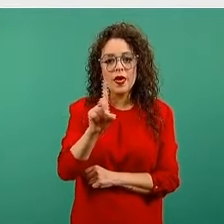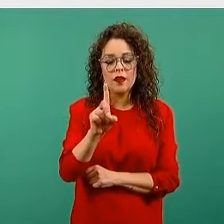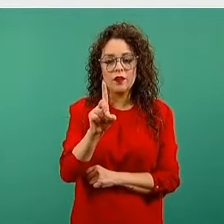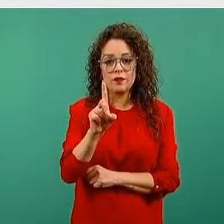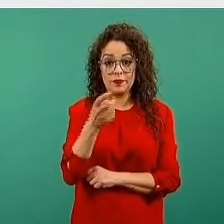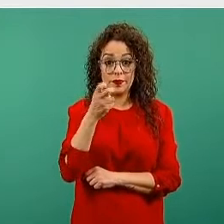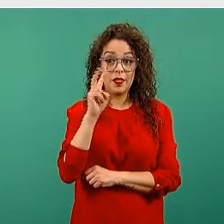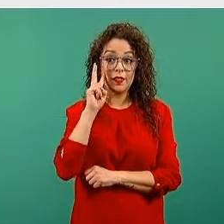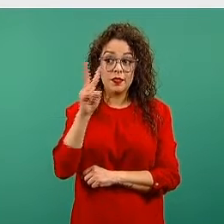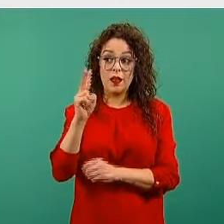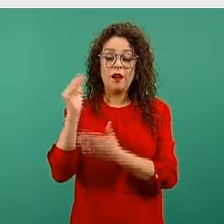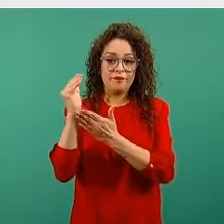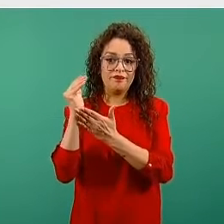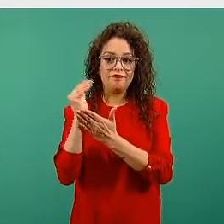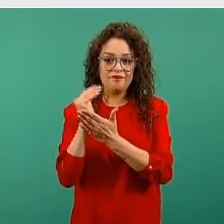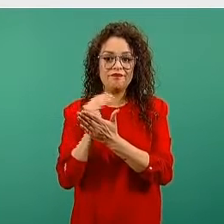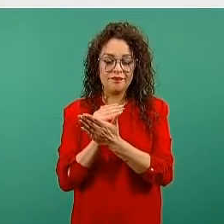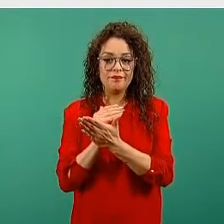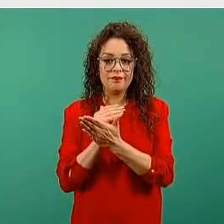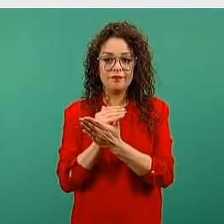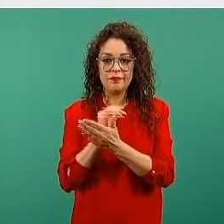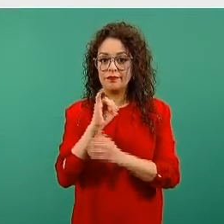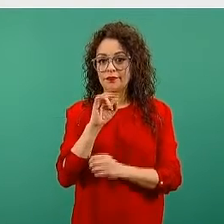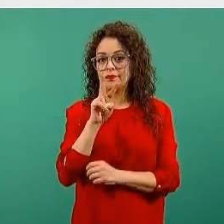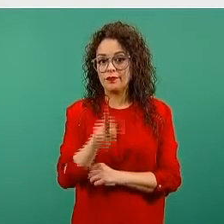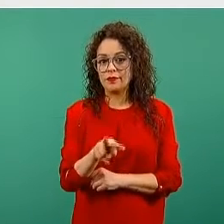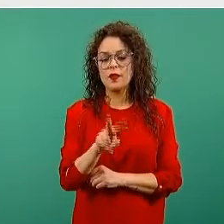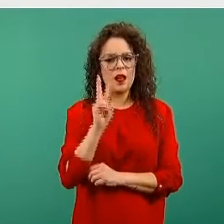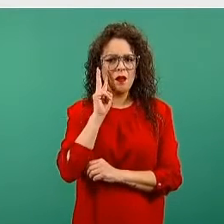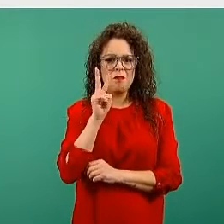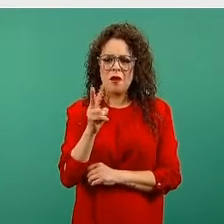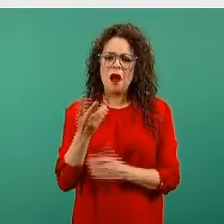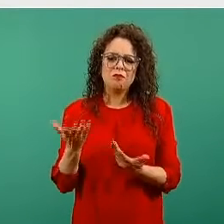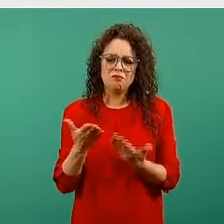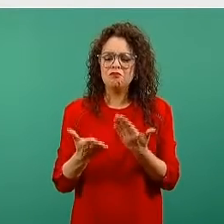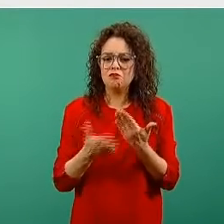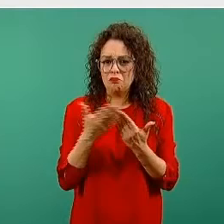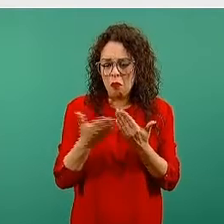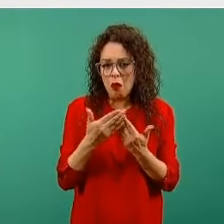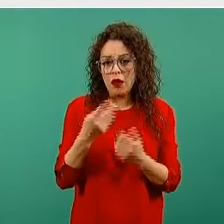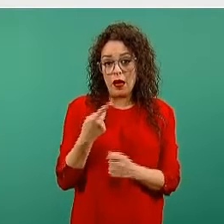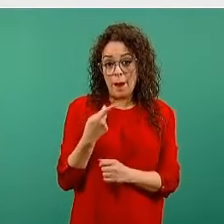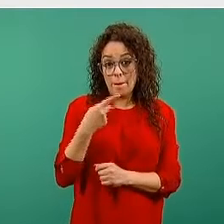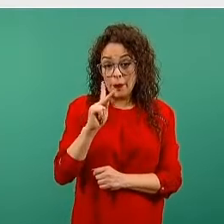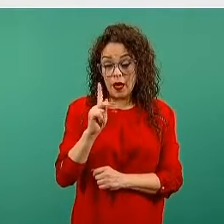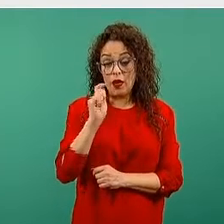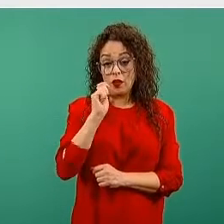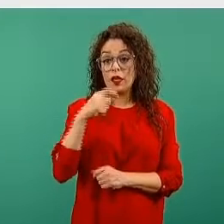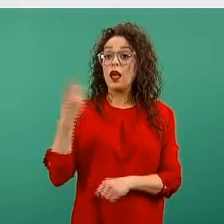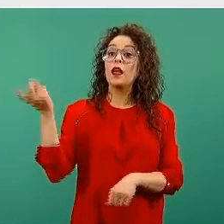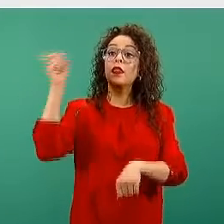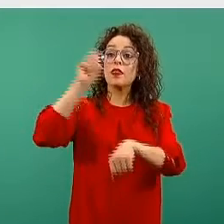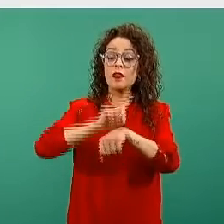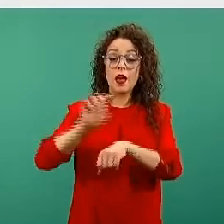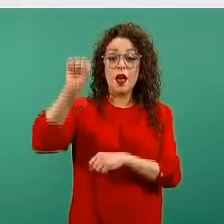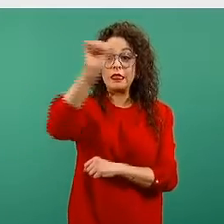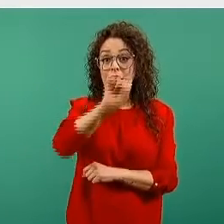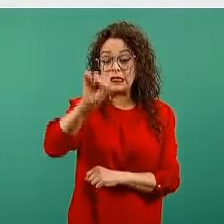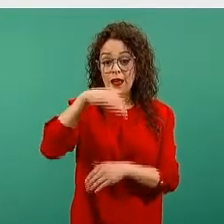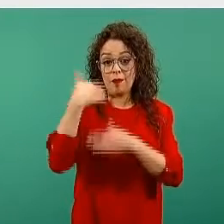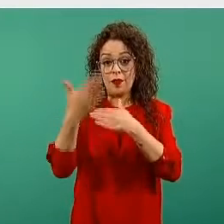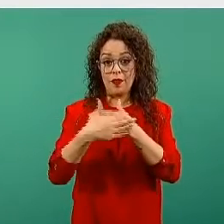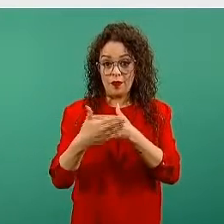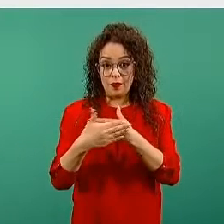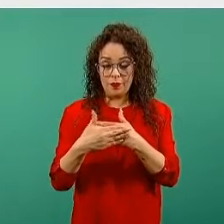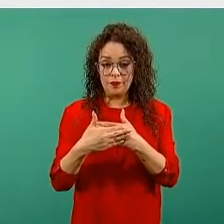realmente esta disminución pues ha sido poca. Por lo tanto, la expectativa de que para el día sábado podamos cerrar no